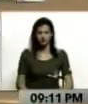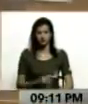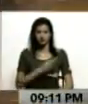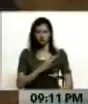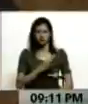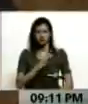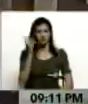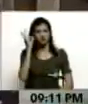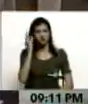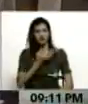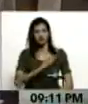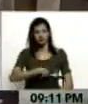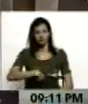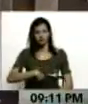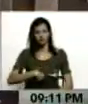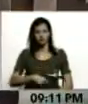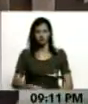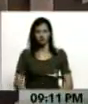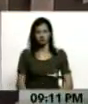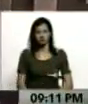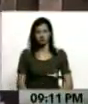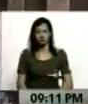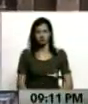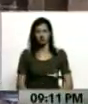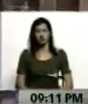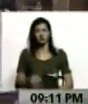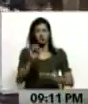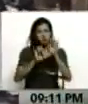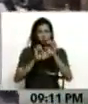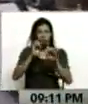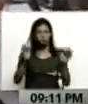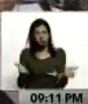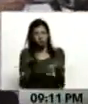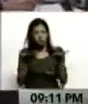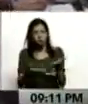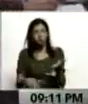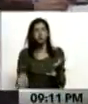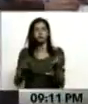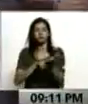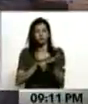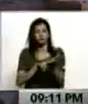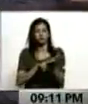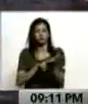corta señora presidenta revisión